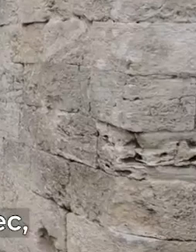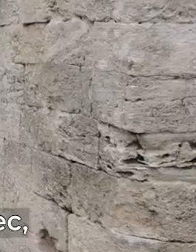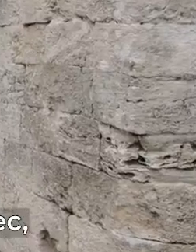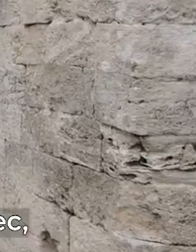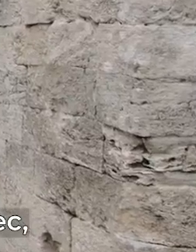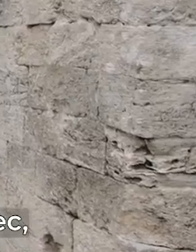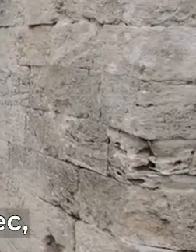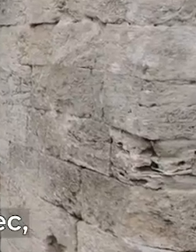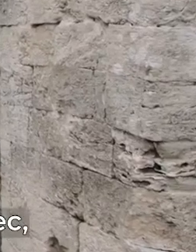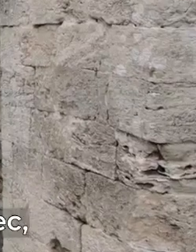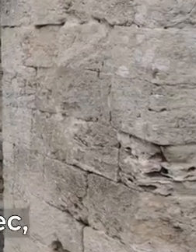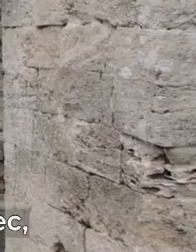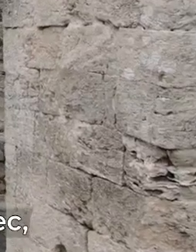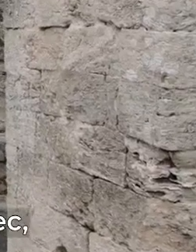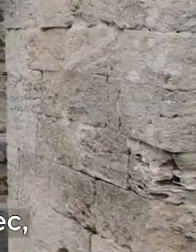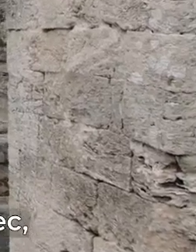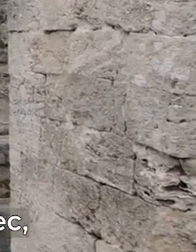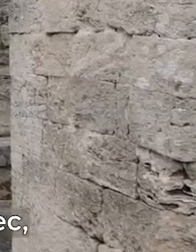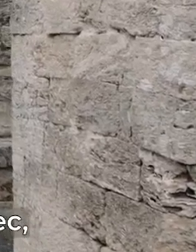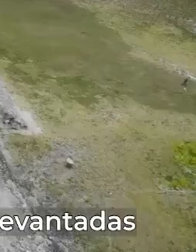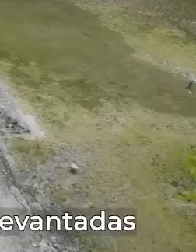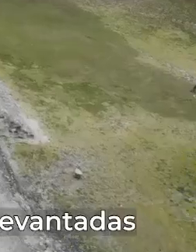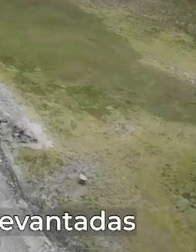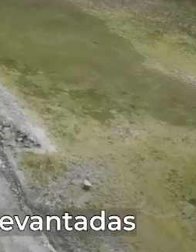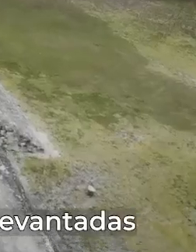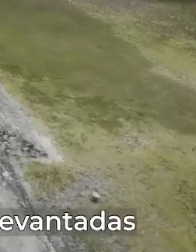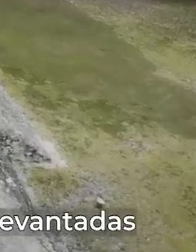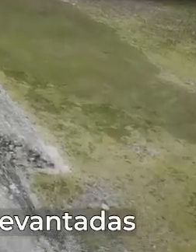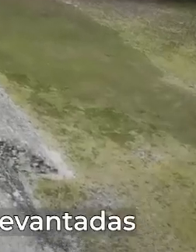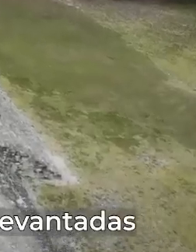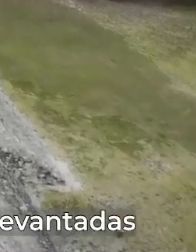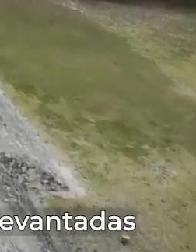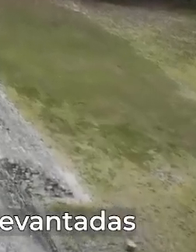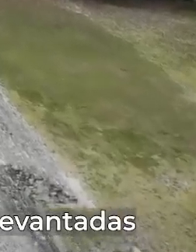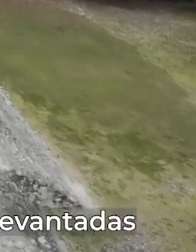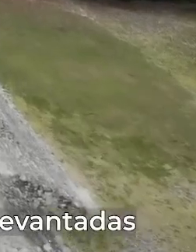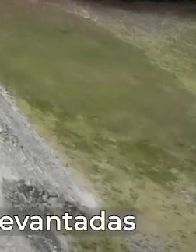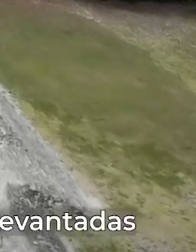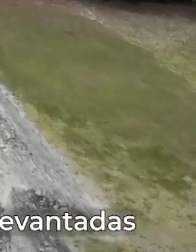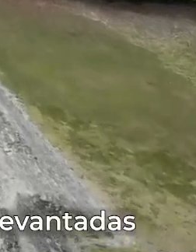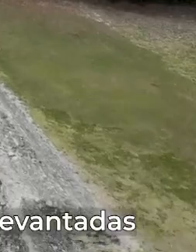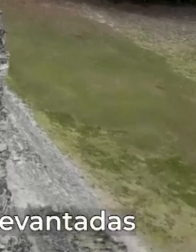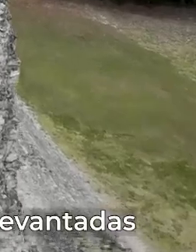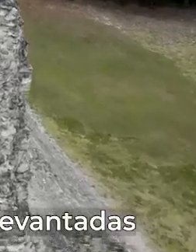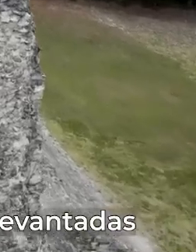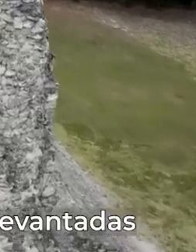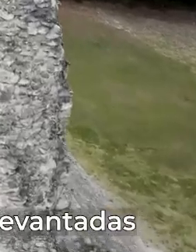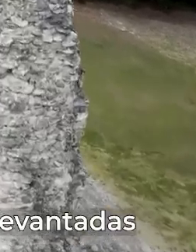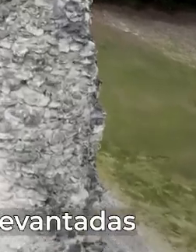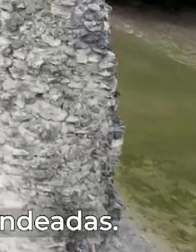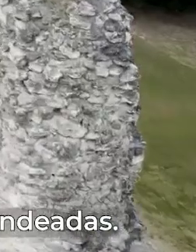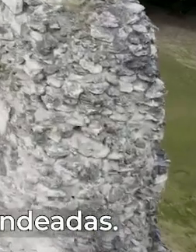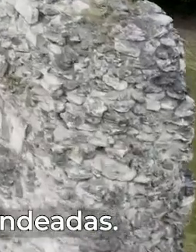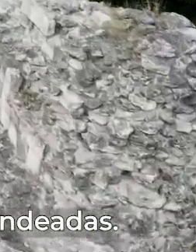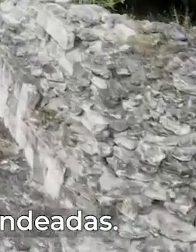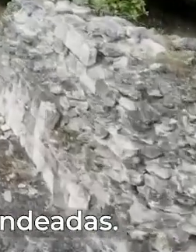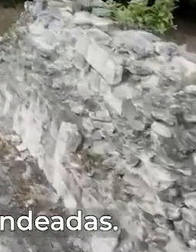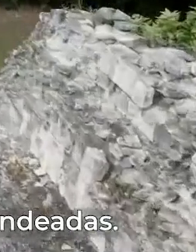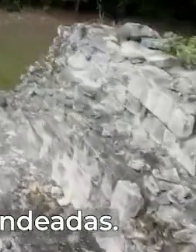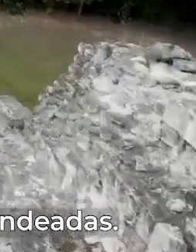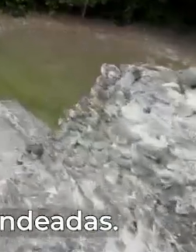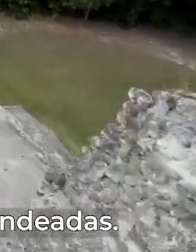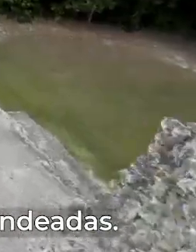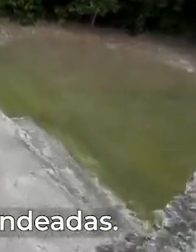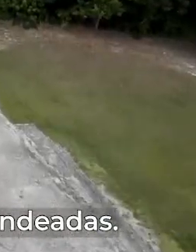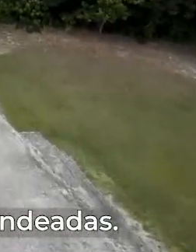ejemplo representativo del estilo Ryobek, con sus notables torres falsas simétricamente levantadas sobre el edificio